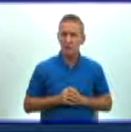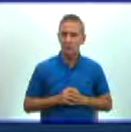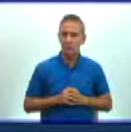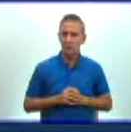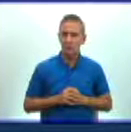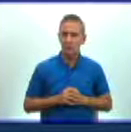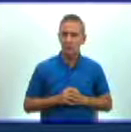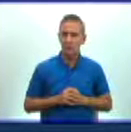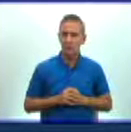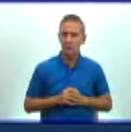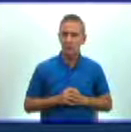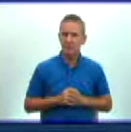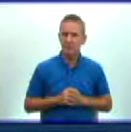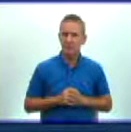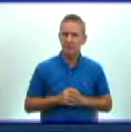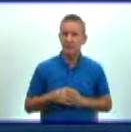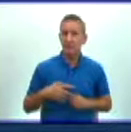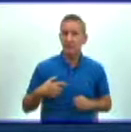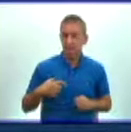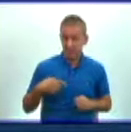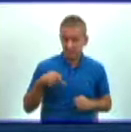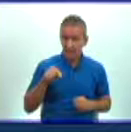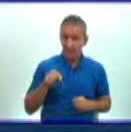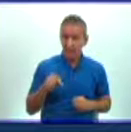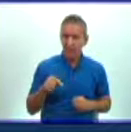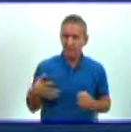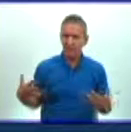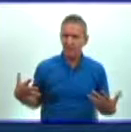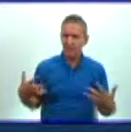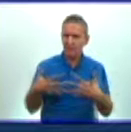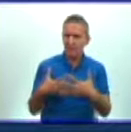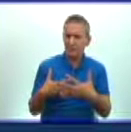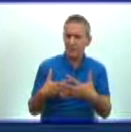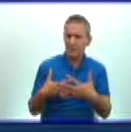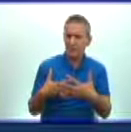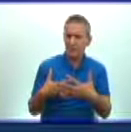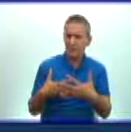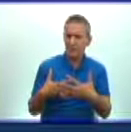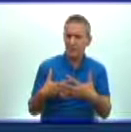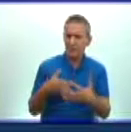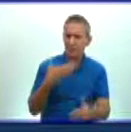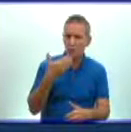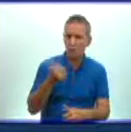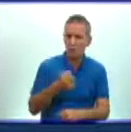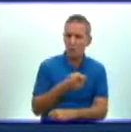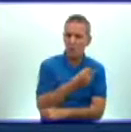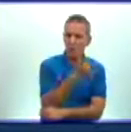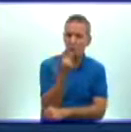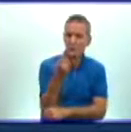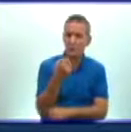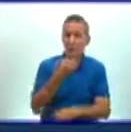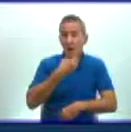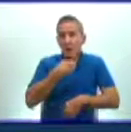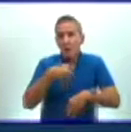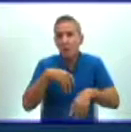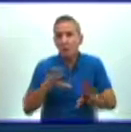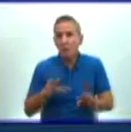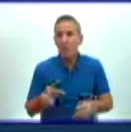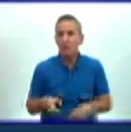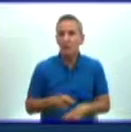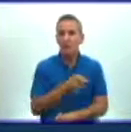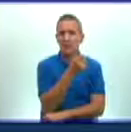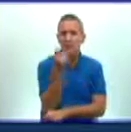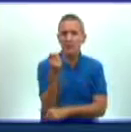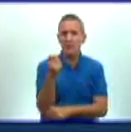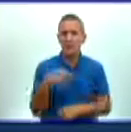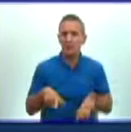ver directamente con ese buen maestro. Puede que el maestro los haya acompañado, puede que